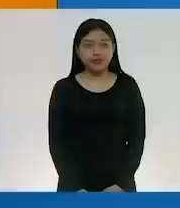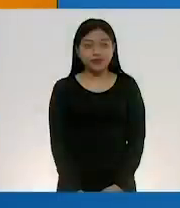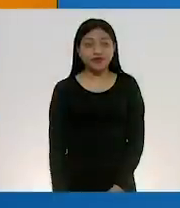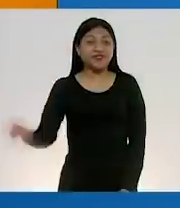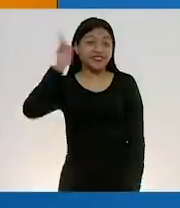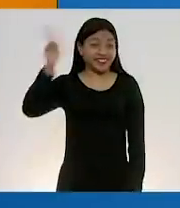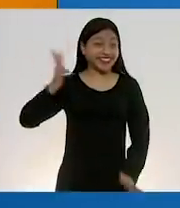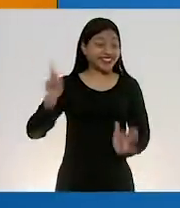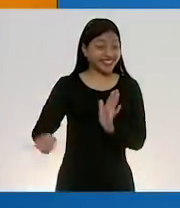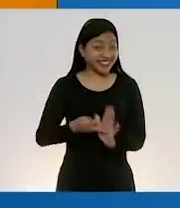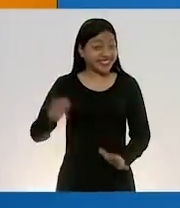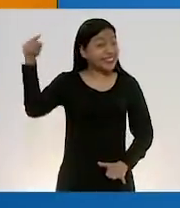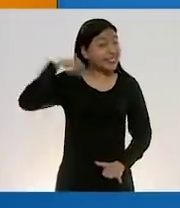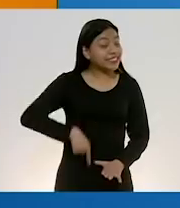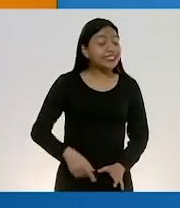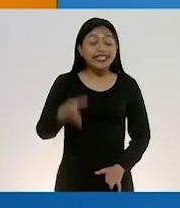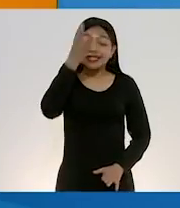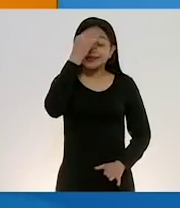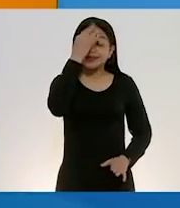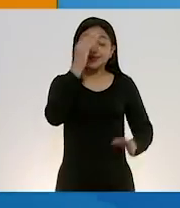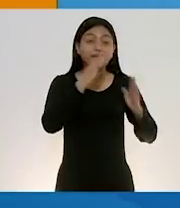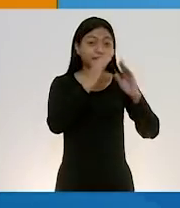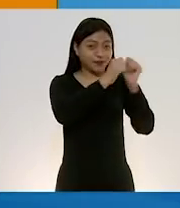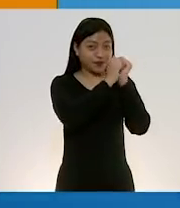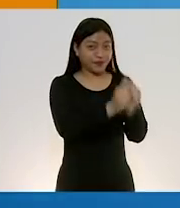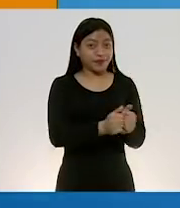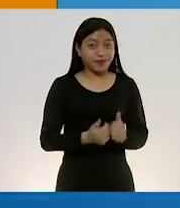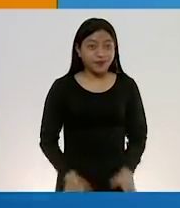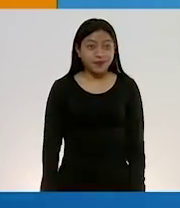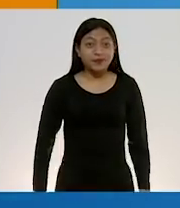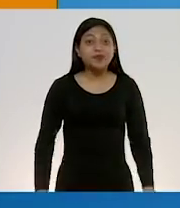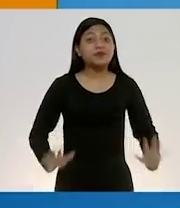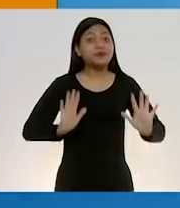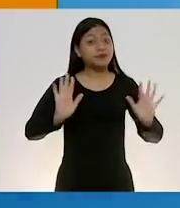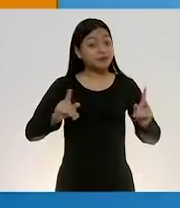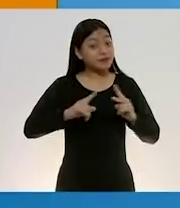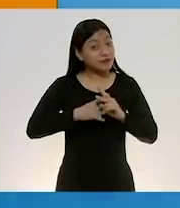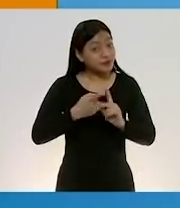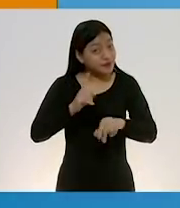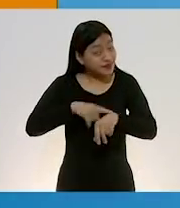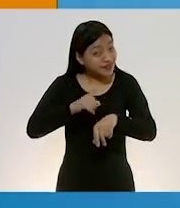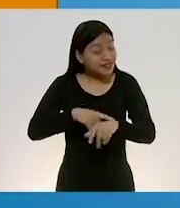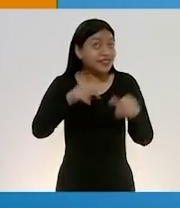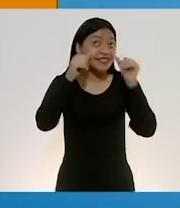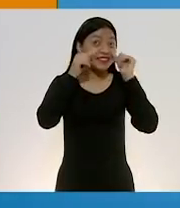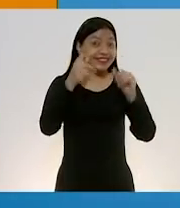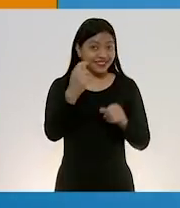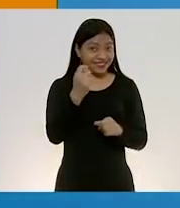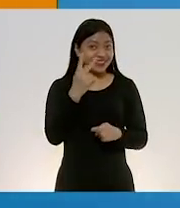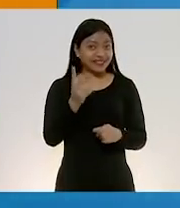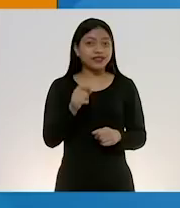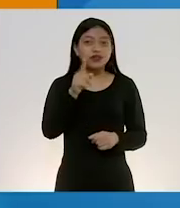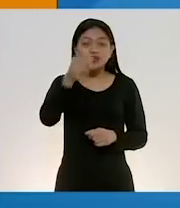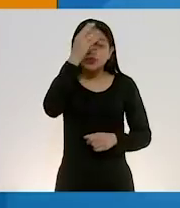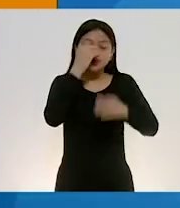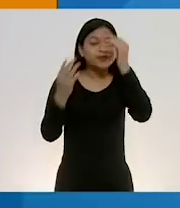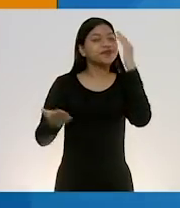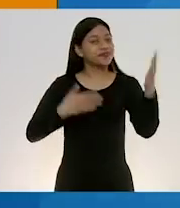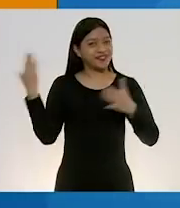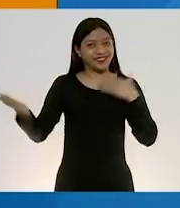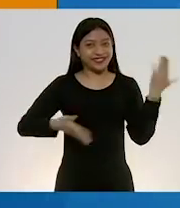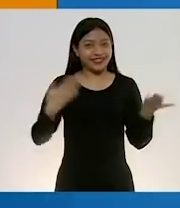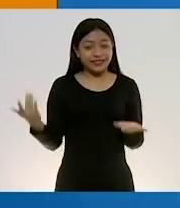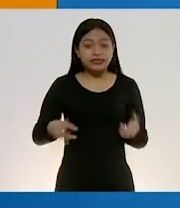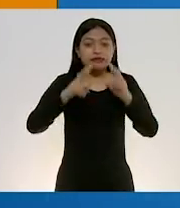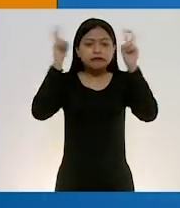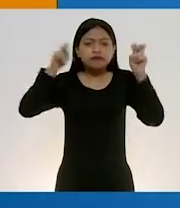Hola de nuevo, esto es Aprende en Casa. Y ya es hora de sentarse frente al televisor para aprender divirtiéndonos. Hoy